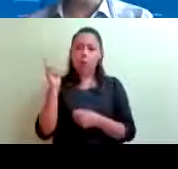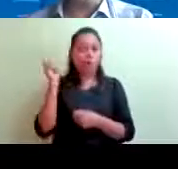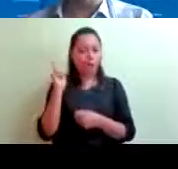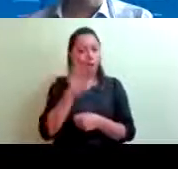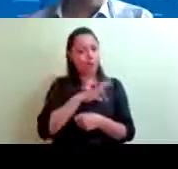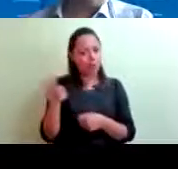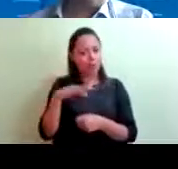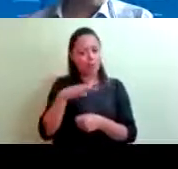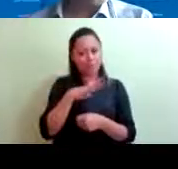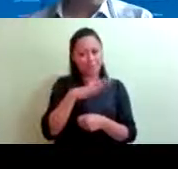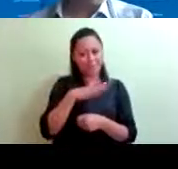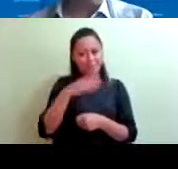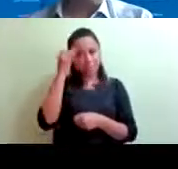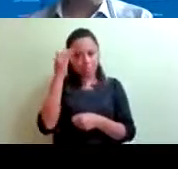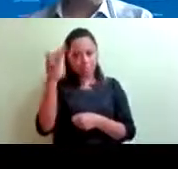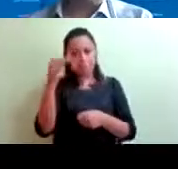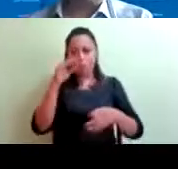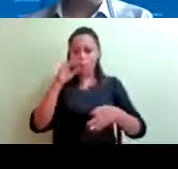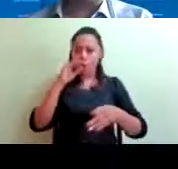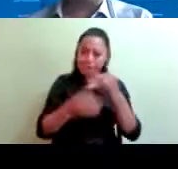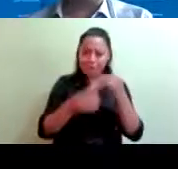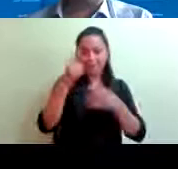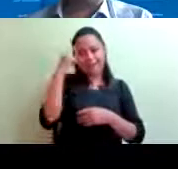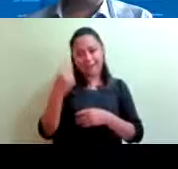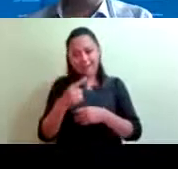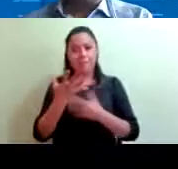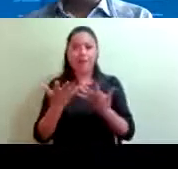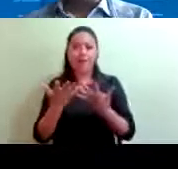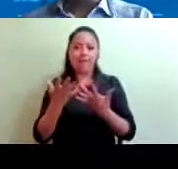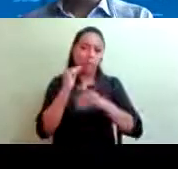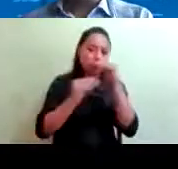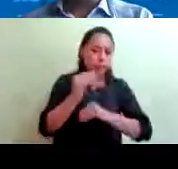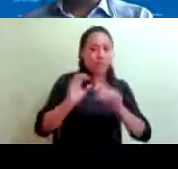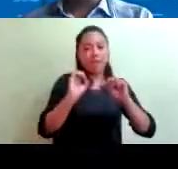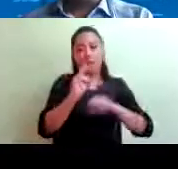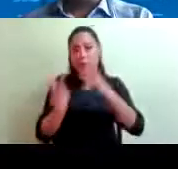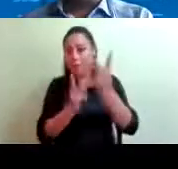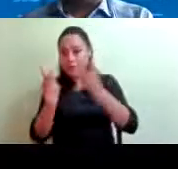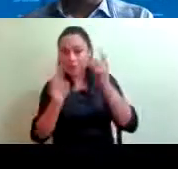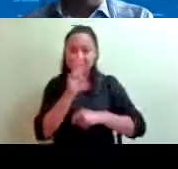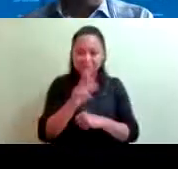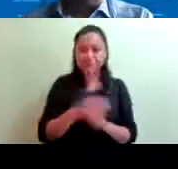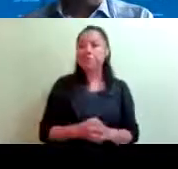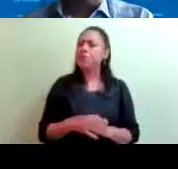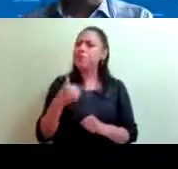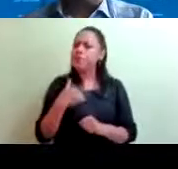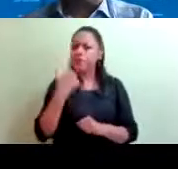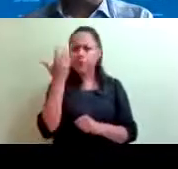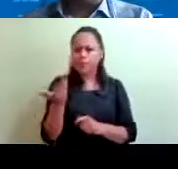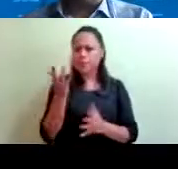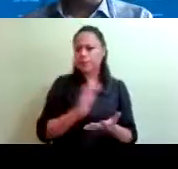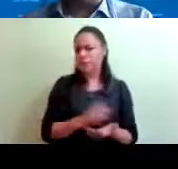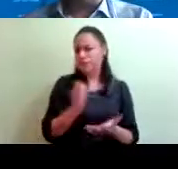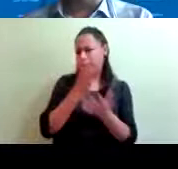al final del evento para discutir o si hay preguntas y respuestas. Yo me voy a concentrar un poco en algunas